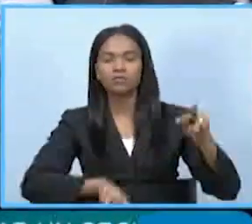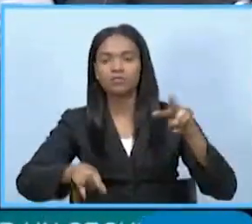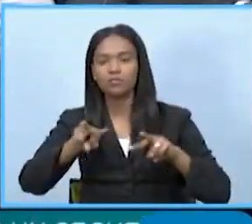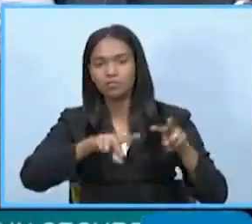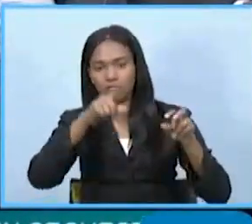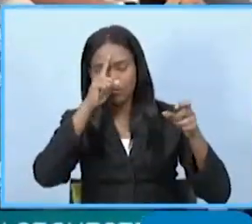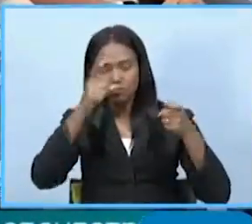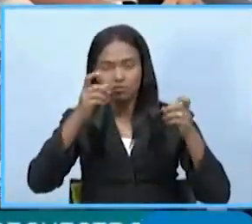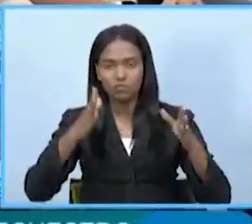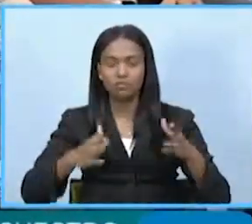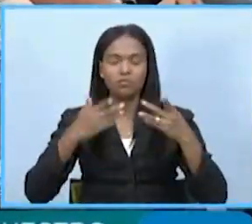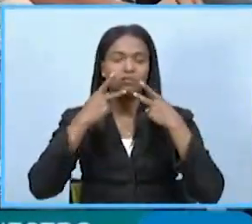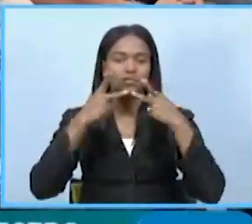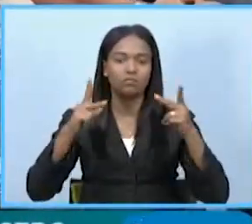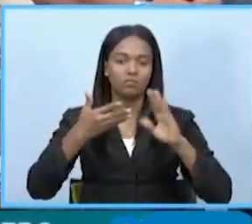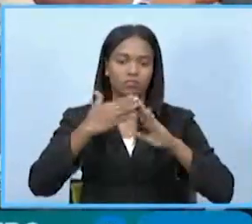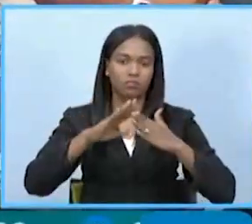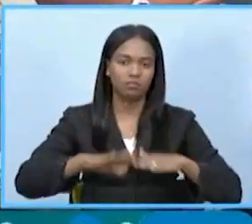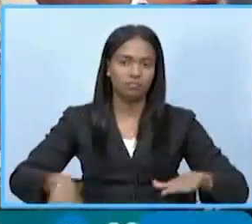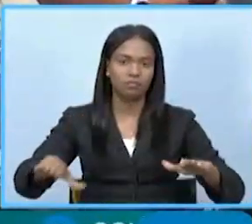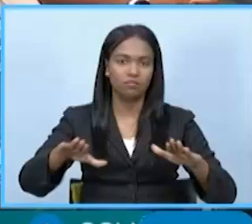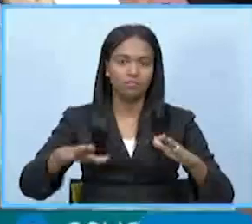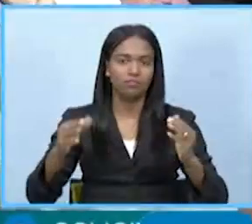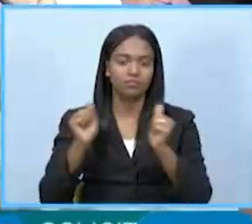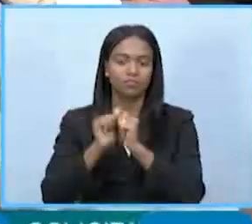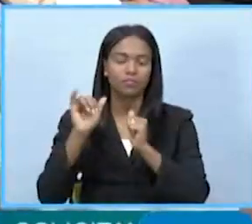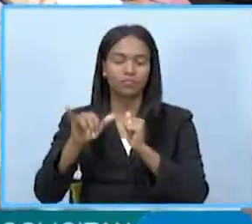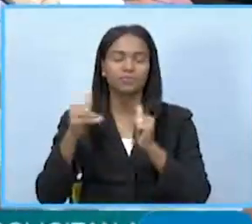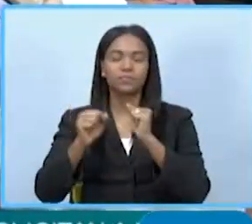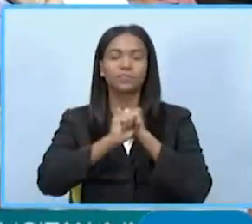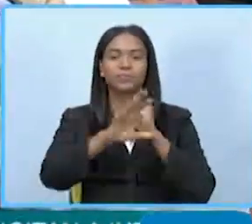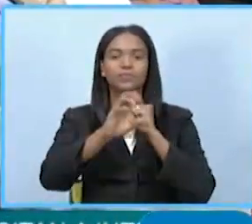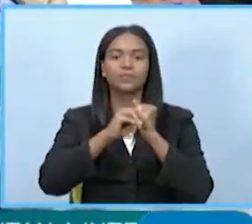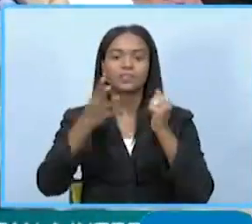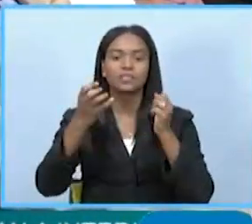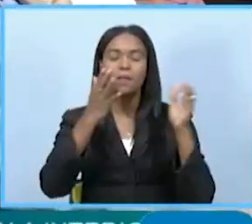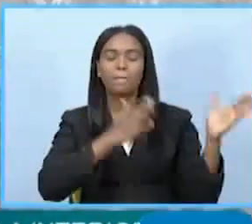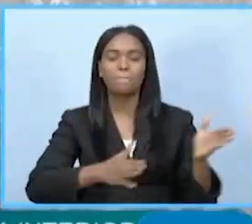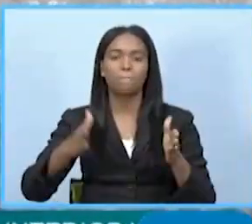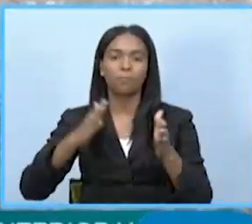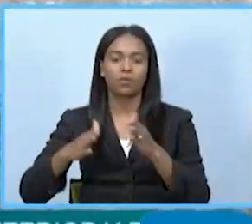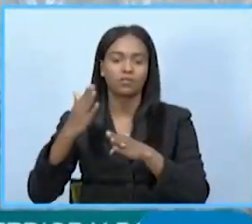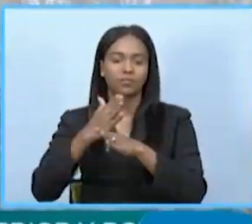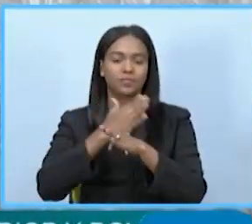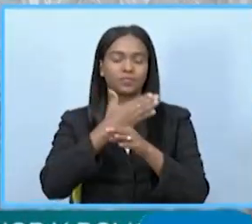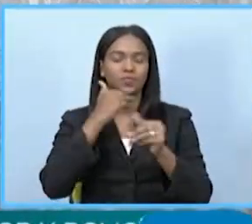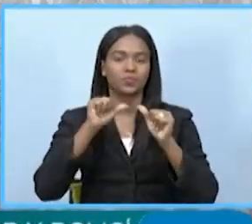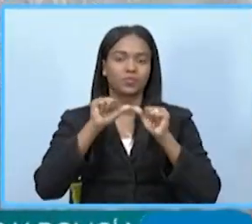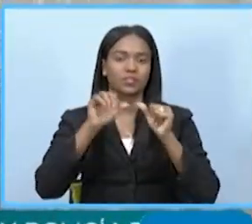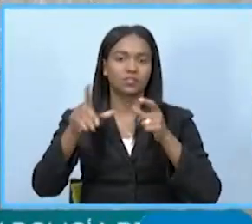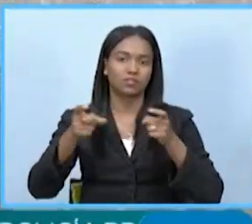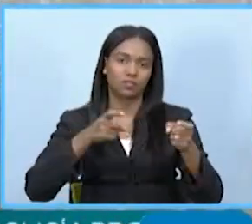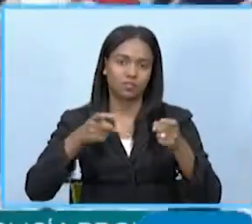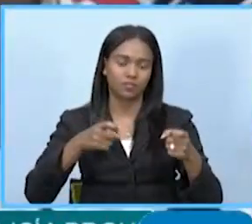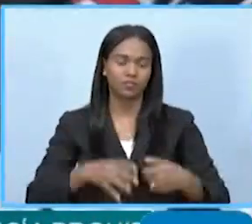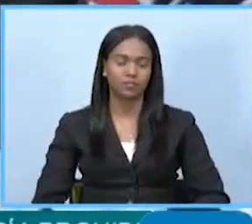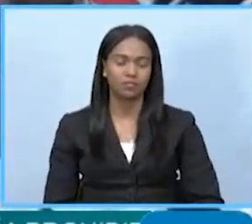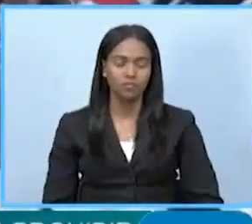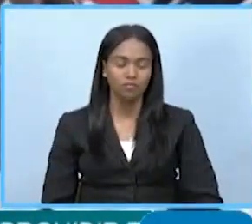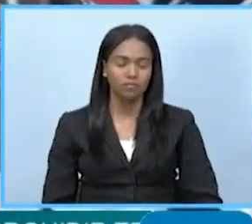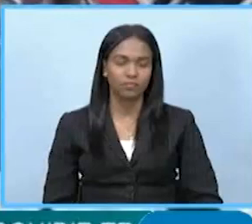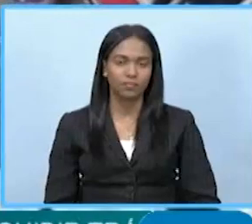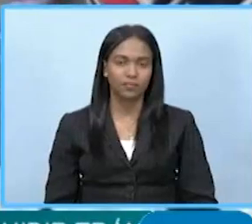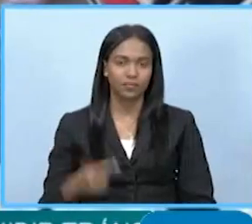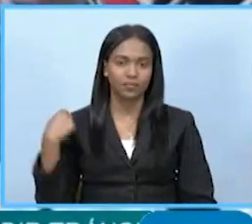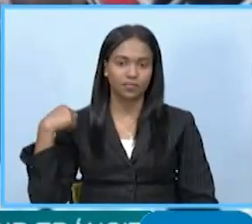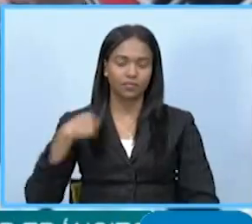la Administración Pública Municipal, mediante el cual se promueve un proceso de mejora continua de la gestión.